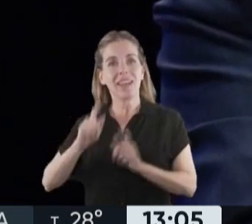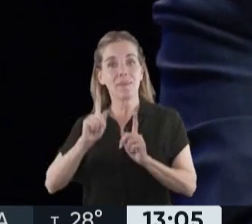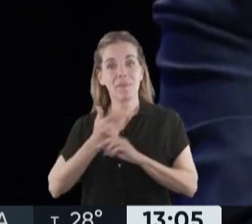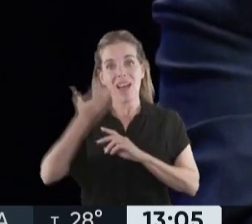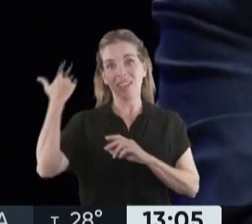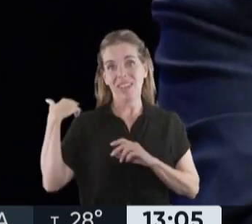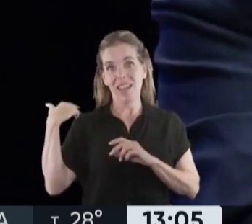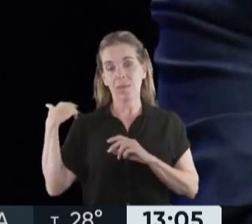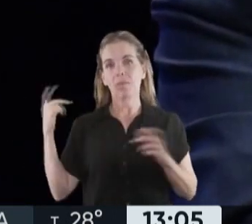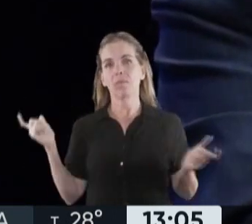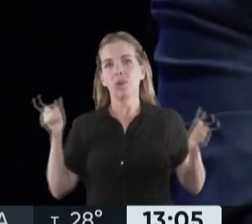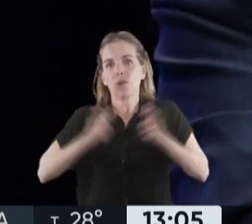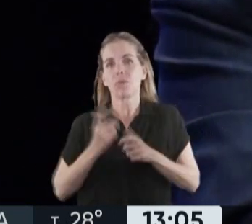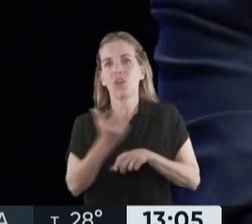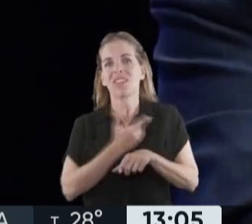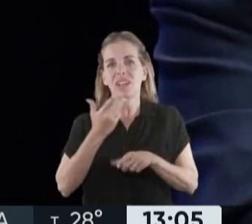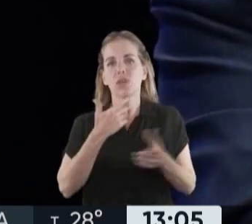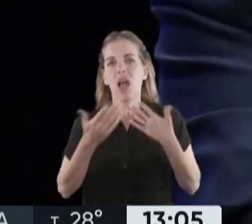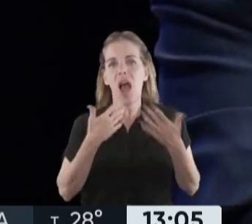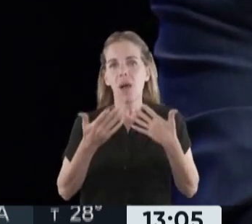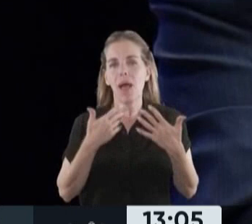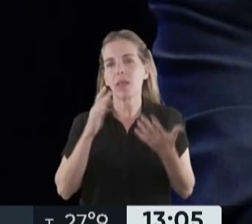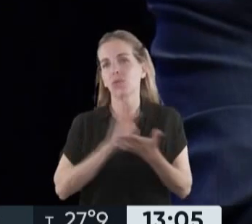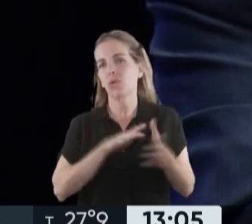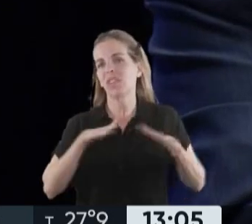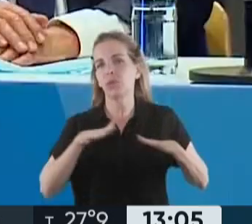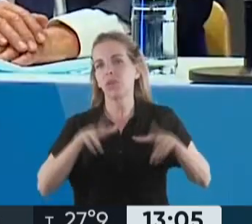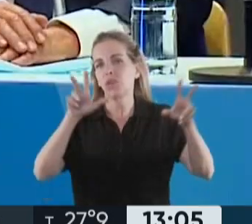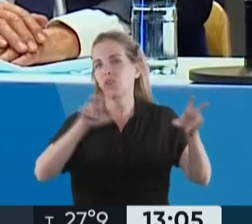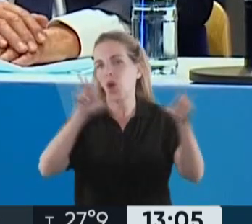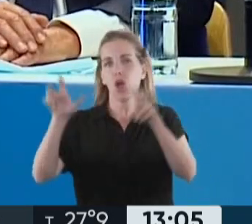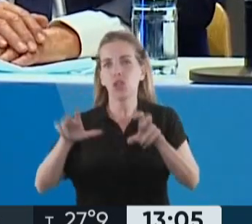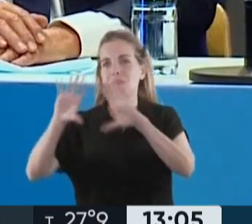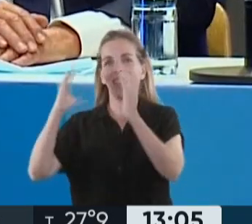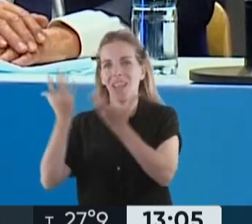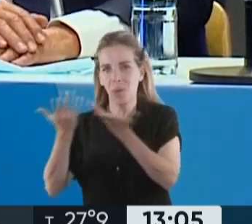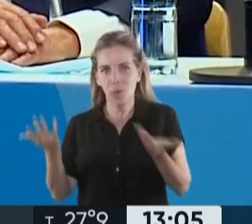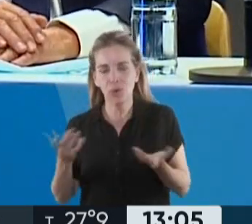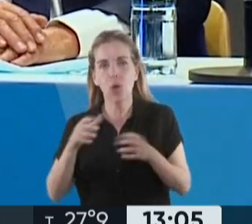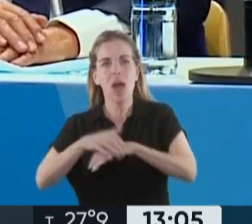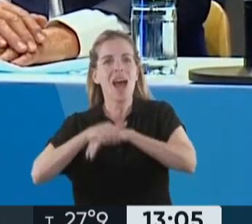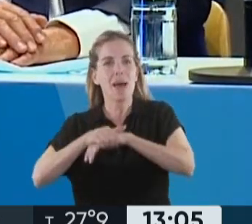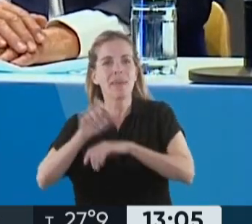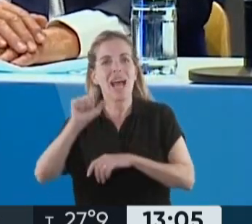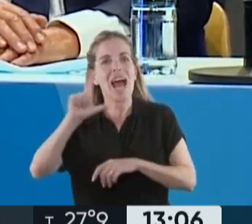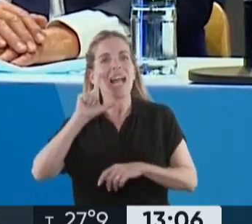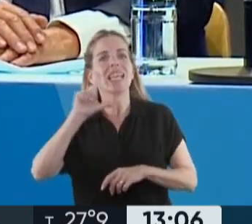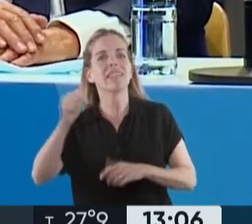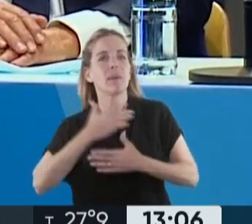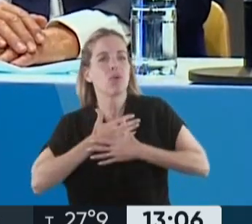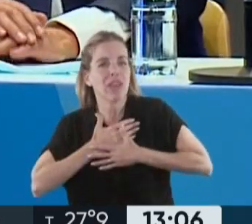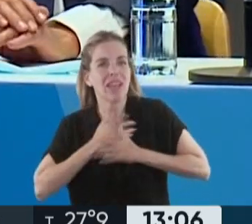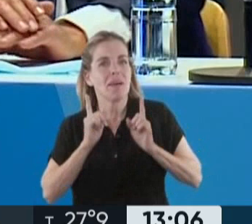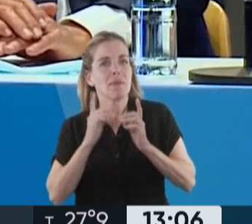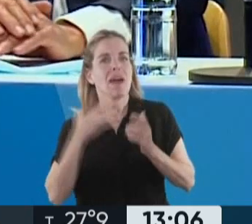ella de todo lo que le pasa al mundo y de lo que pasa a la Argentina. Alicia es aún hoy la